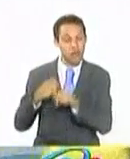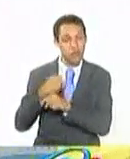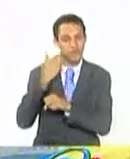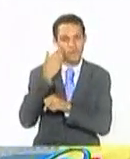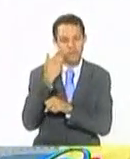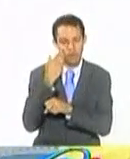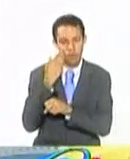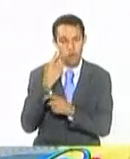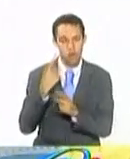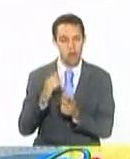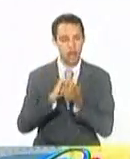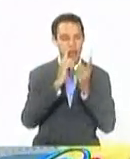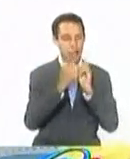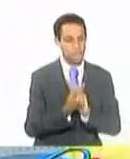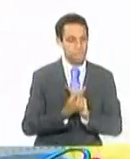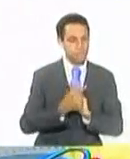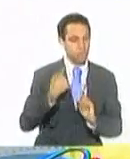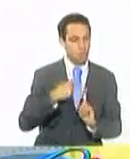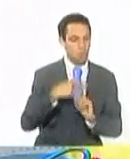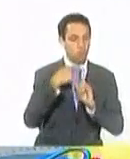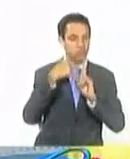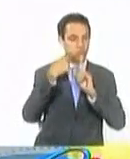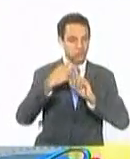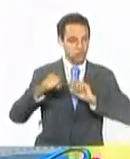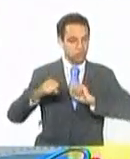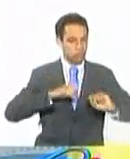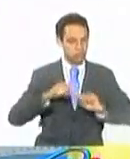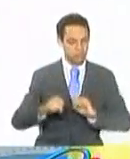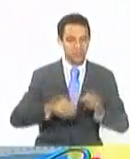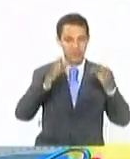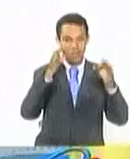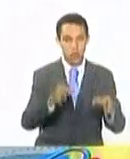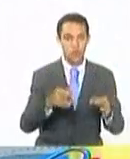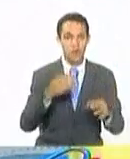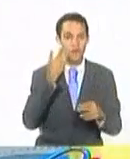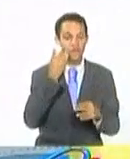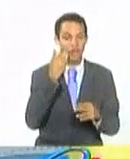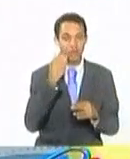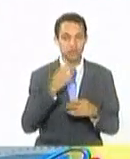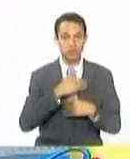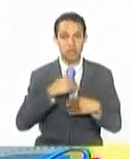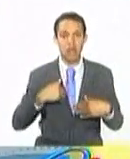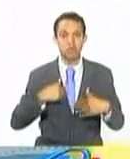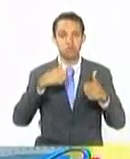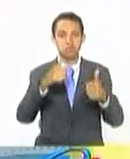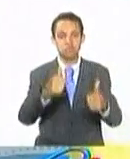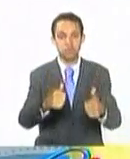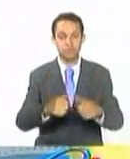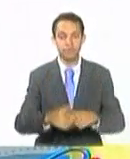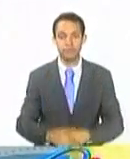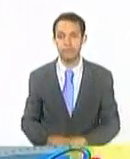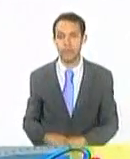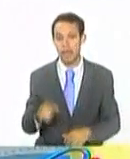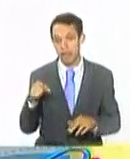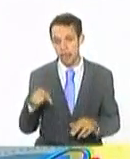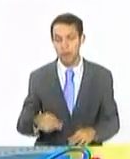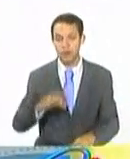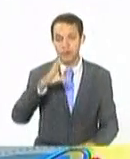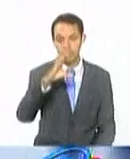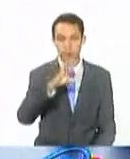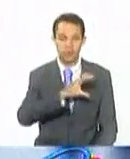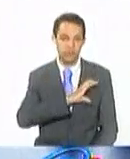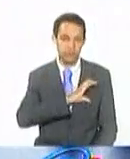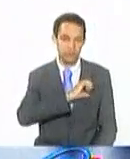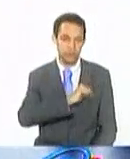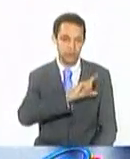pensamiento y la programación y la meditación el curso de la enfermedad cambia totalmente Así es vamos a cali con otra llamada